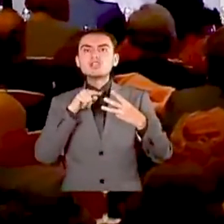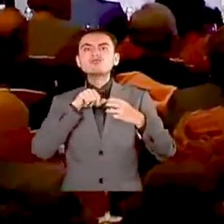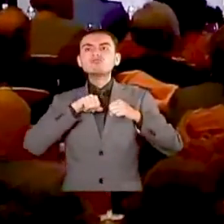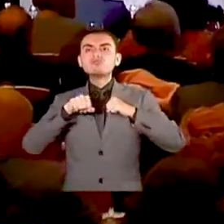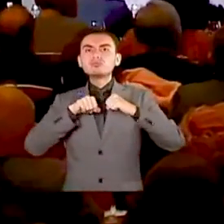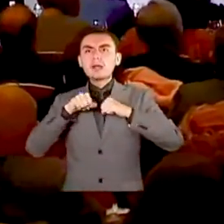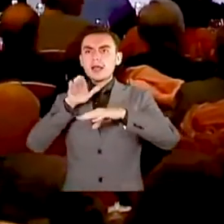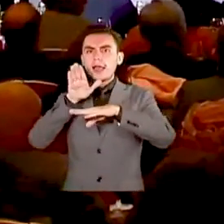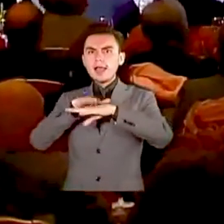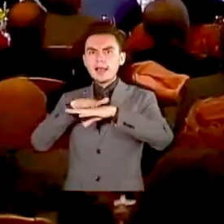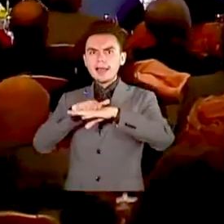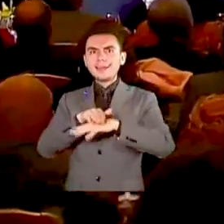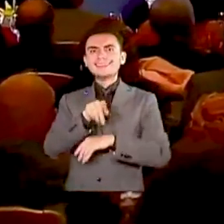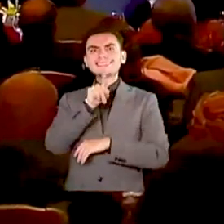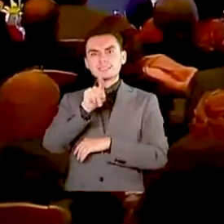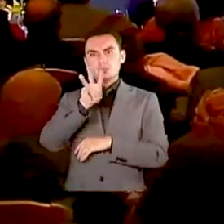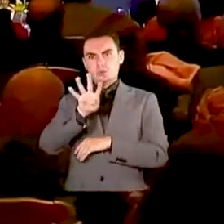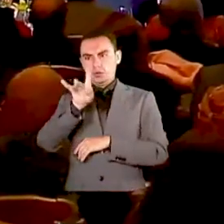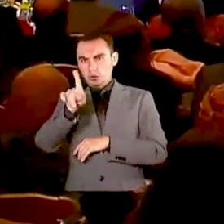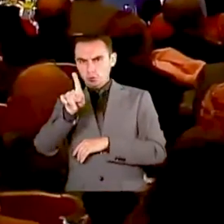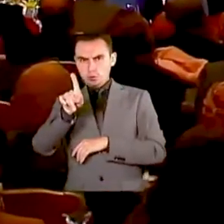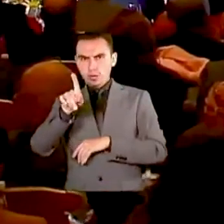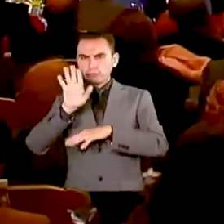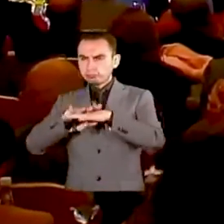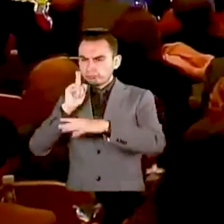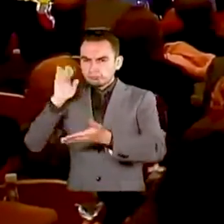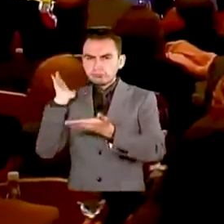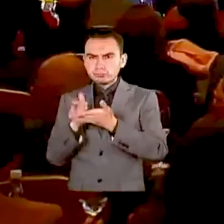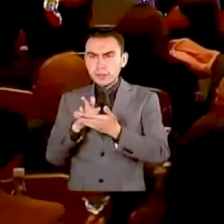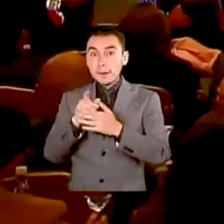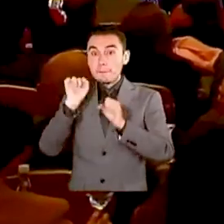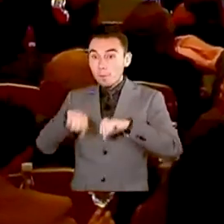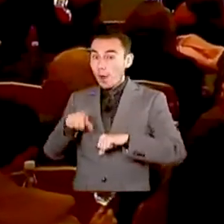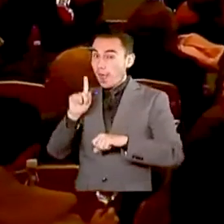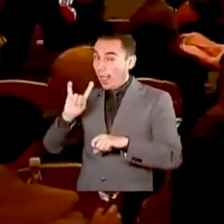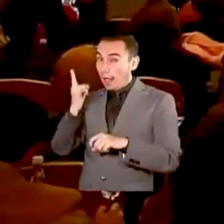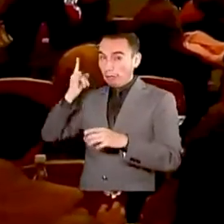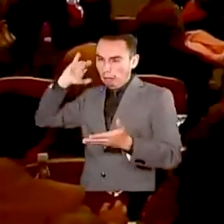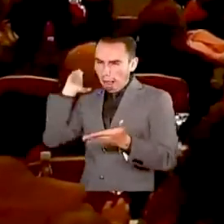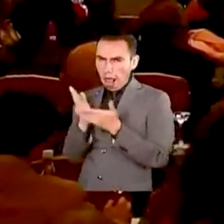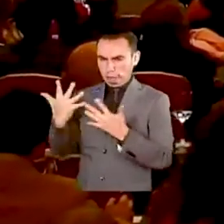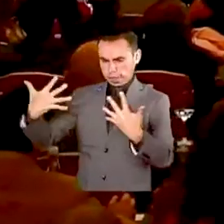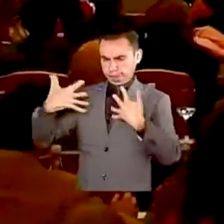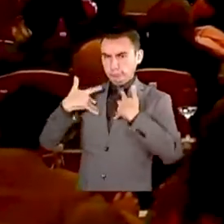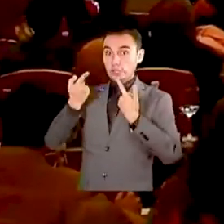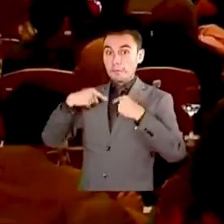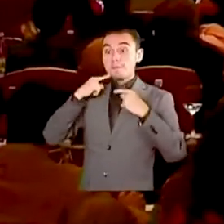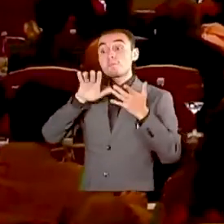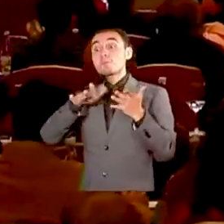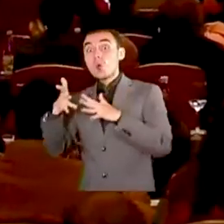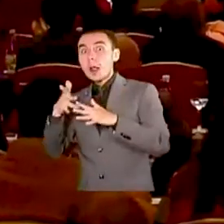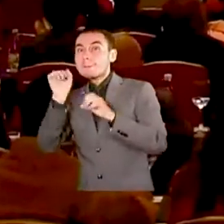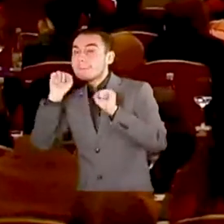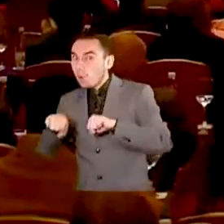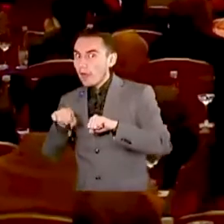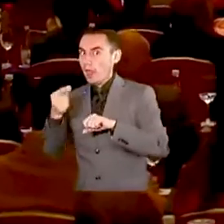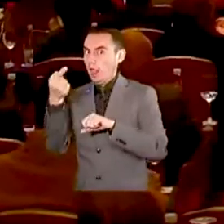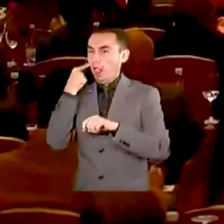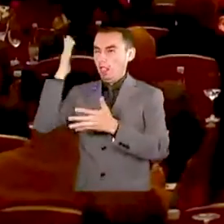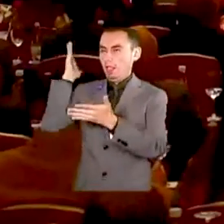141 alertas de intervención prioritaria por riesgo extremo de lesiones graves o de feminicidio